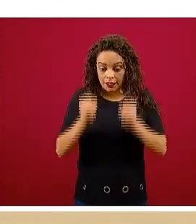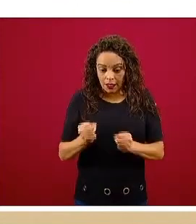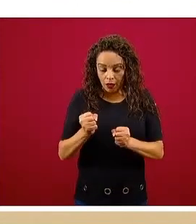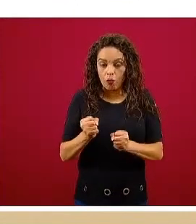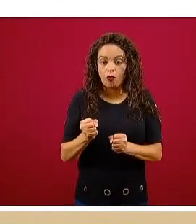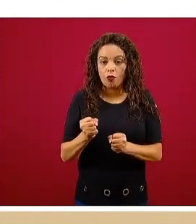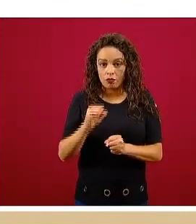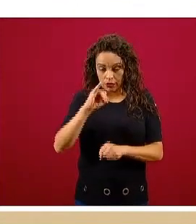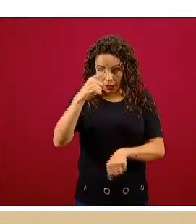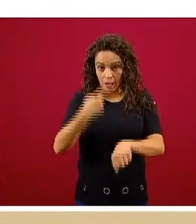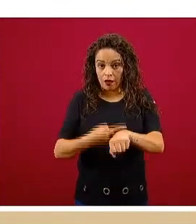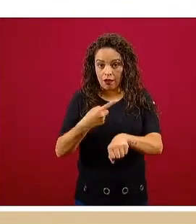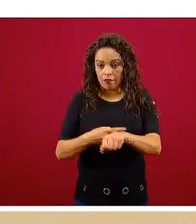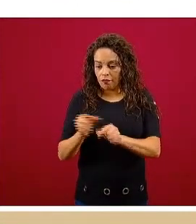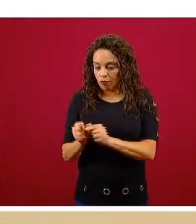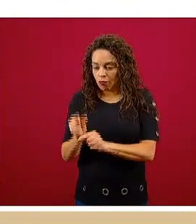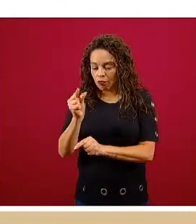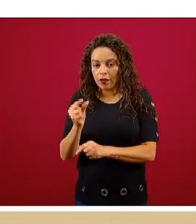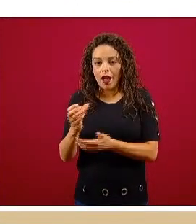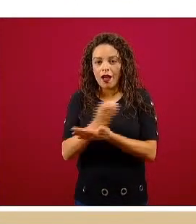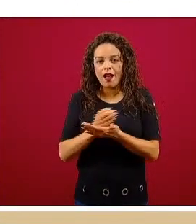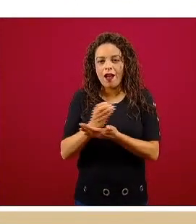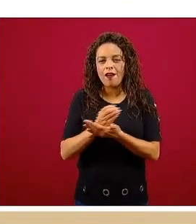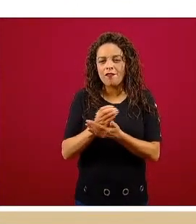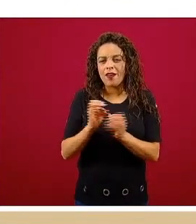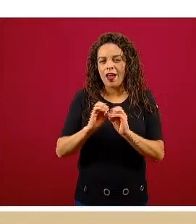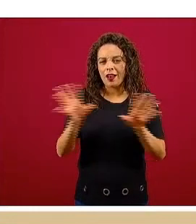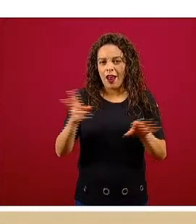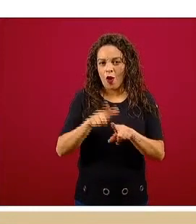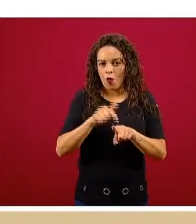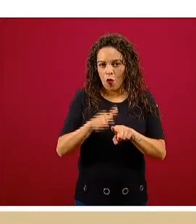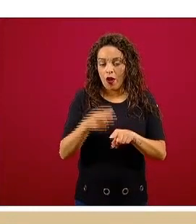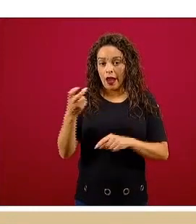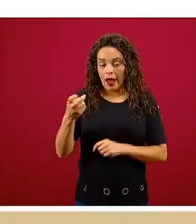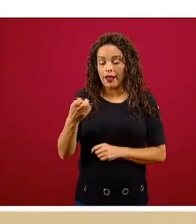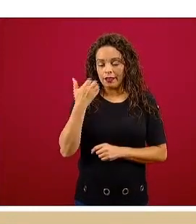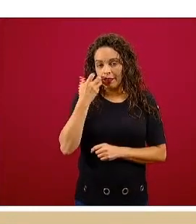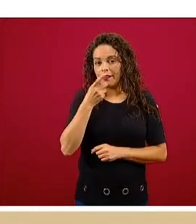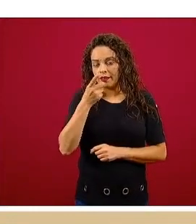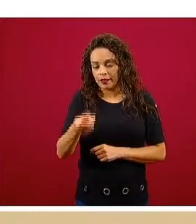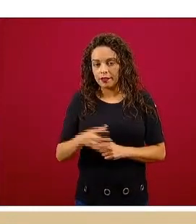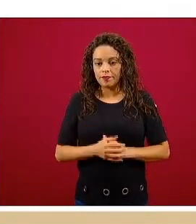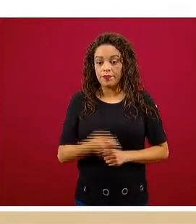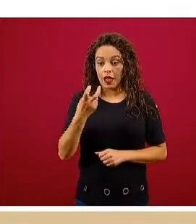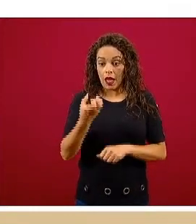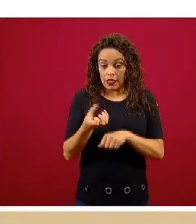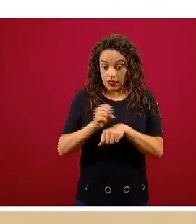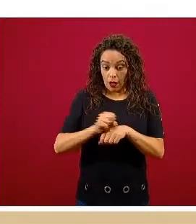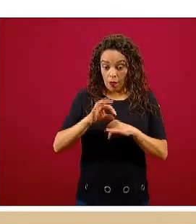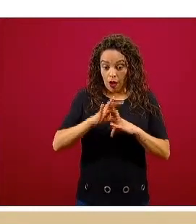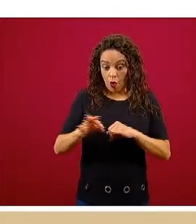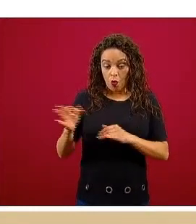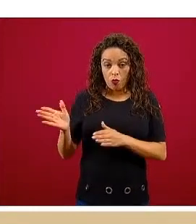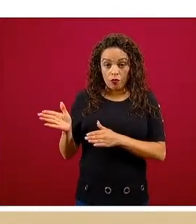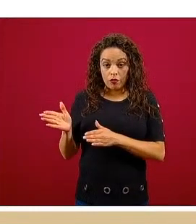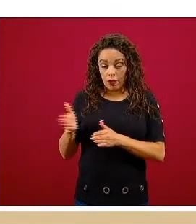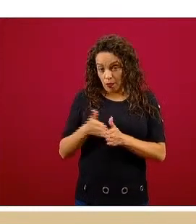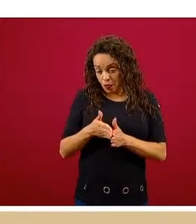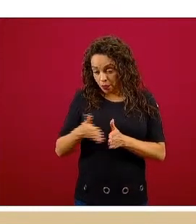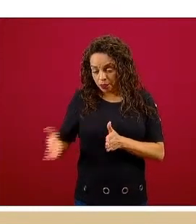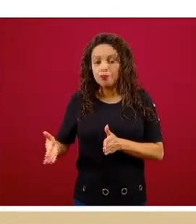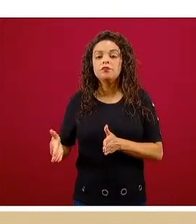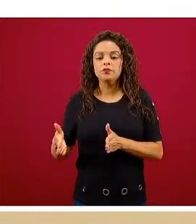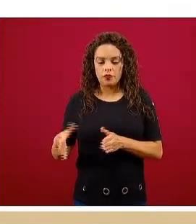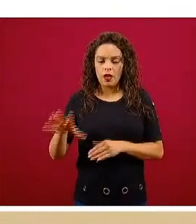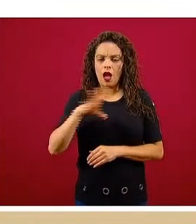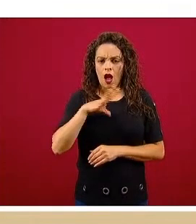claro. Sin embargo, tenemos que llamar la atención que precisamente en las últimas semanas es donde tenemos la mayor cantidad de casos que aún son